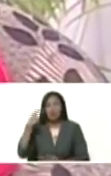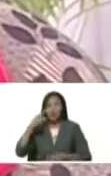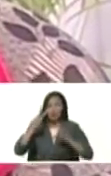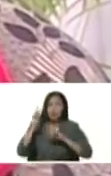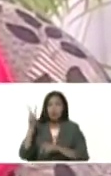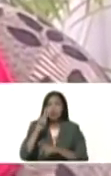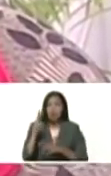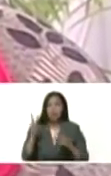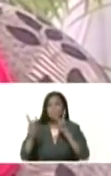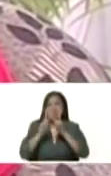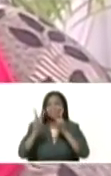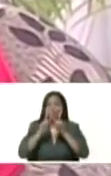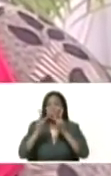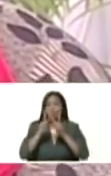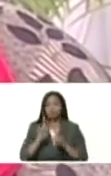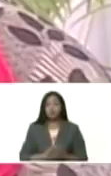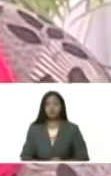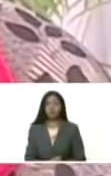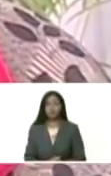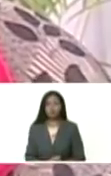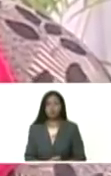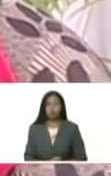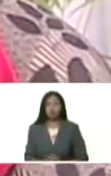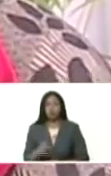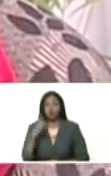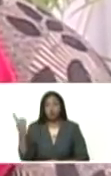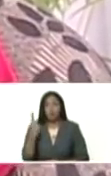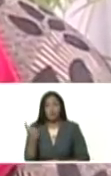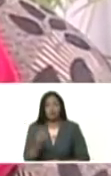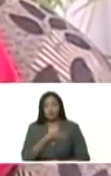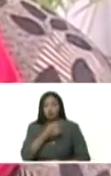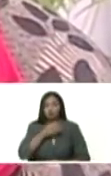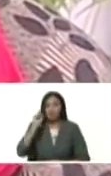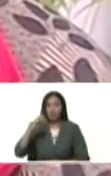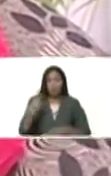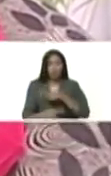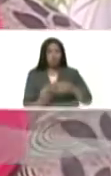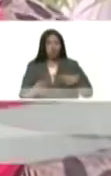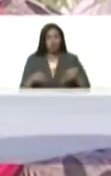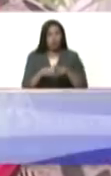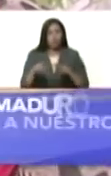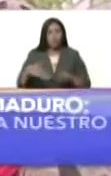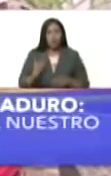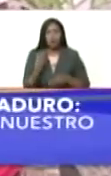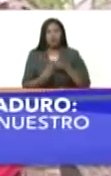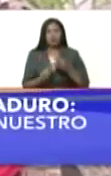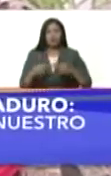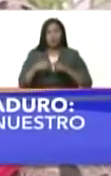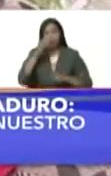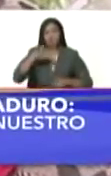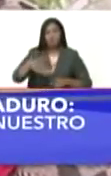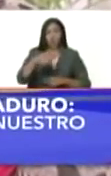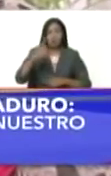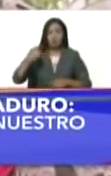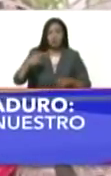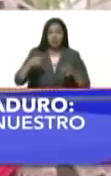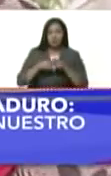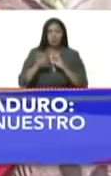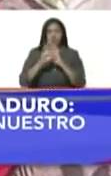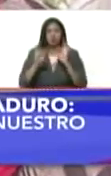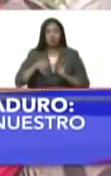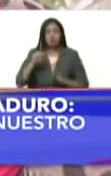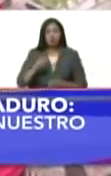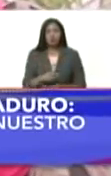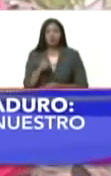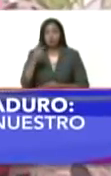la gran misión vivienda de Venezuela, solo en socialismo, solo en revolución es posible que el pueblo tenga su vivienda.